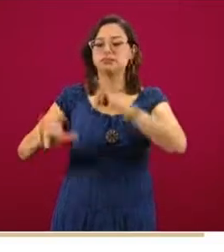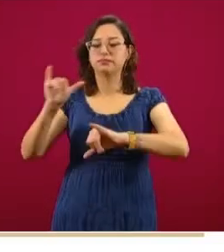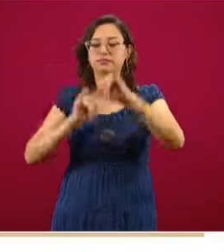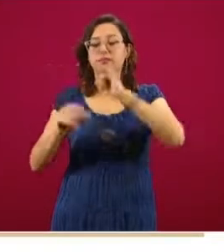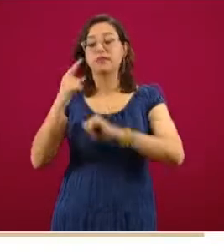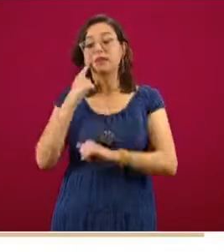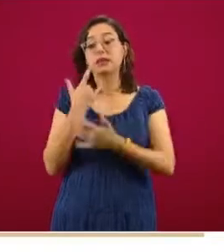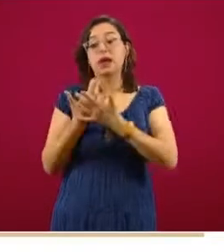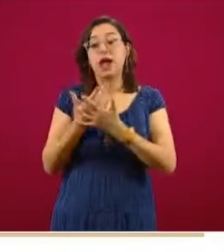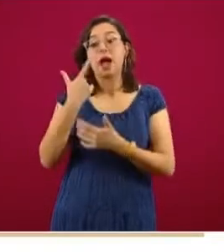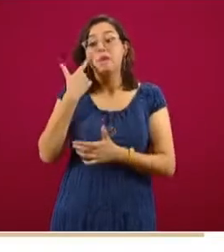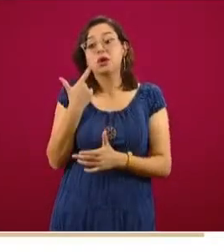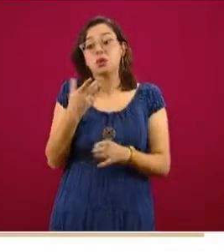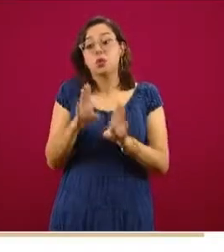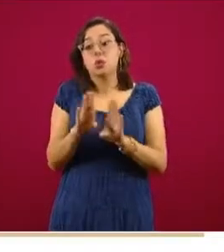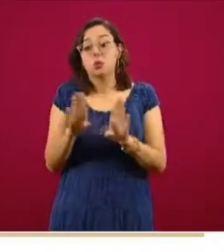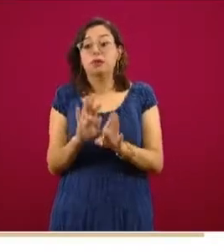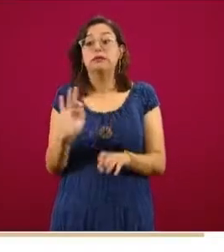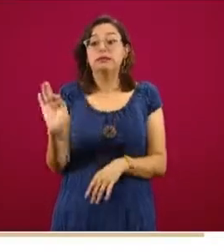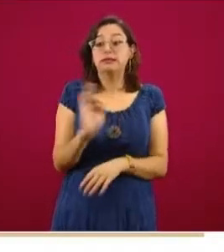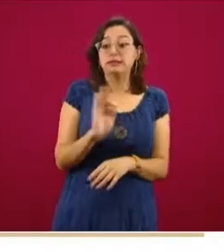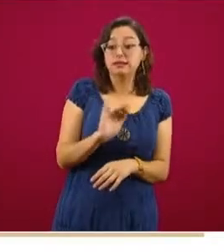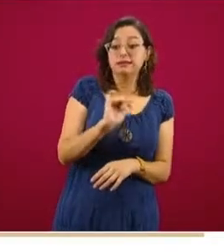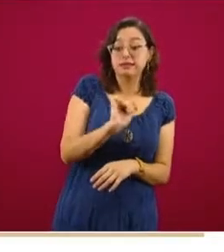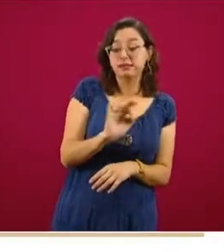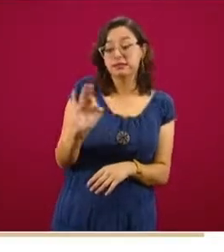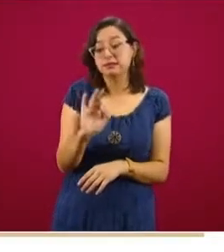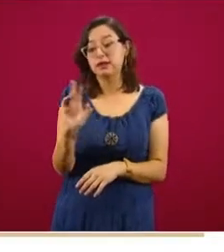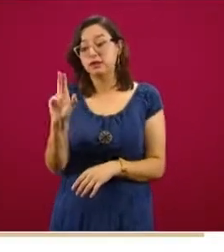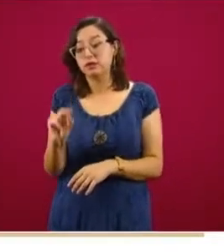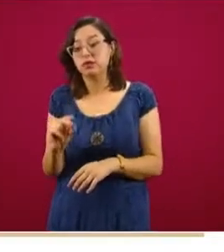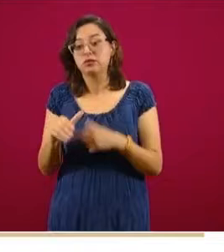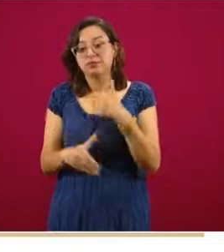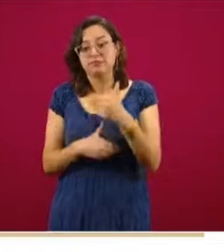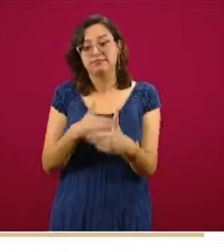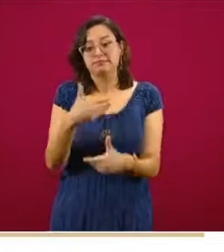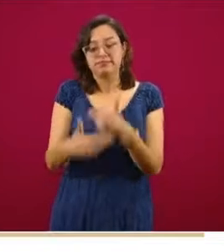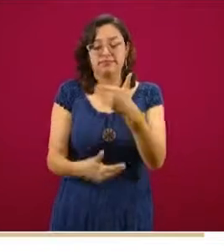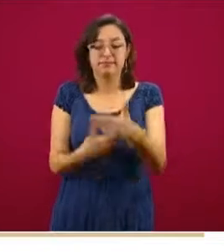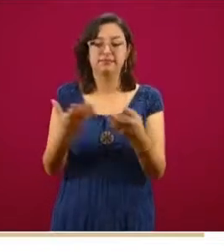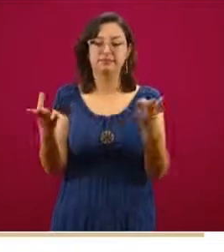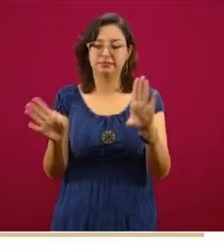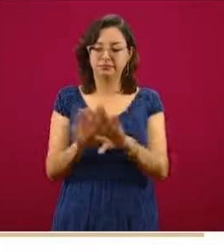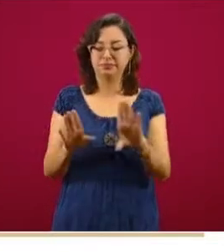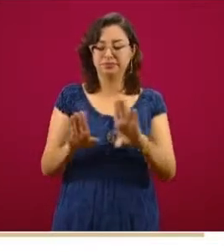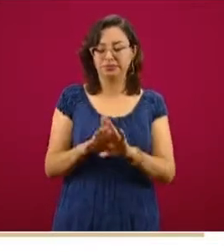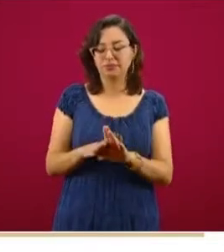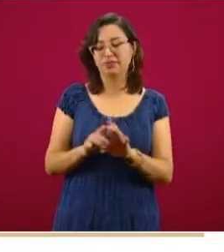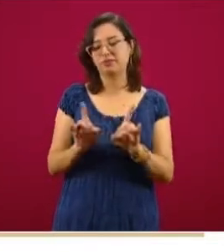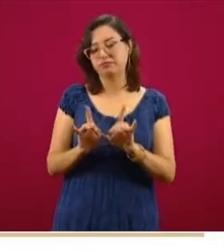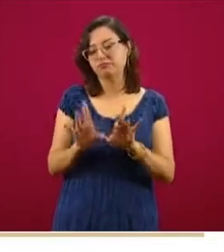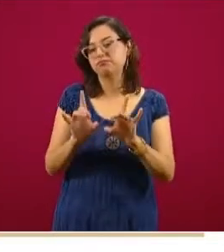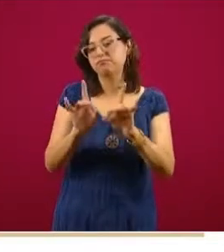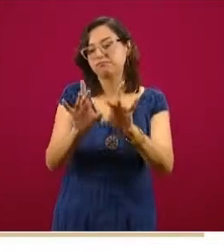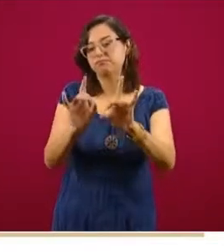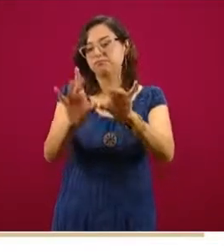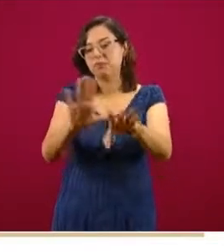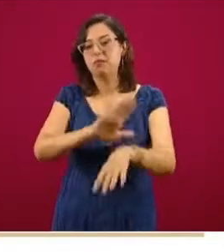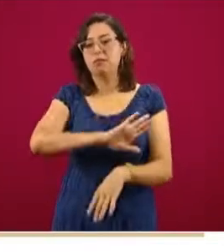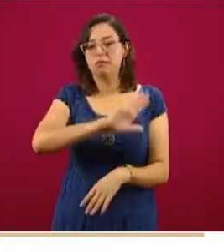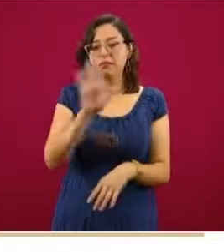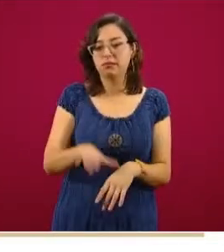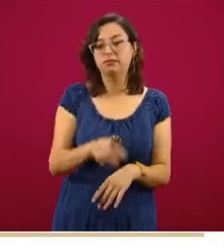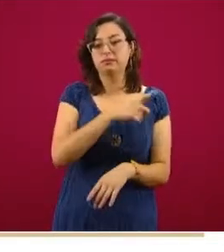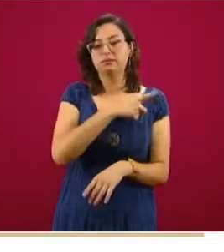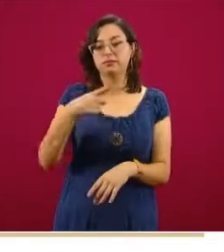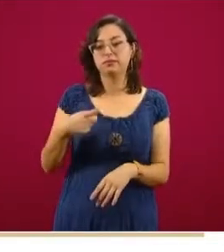colocamos para poder empezar a ver un poco cuál es la tendencia de cómo en los últimos días se están presentando estas defunciones, recordando que